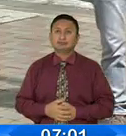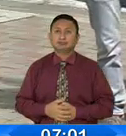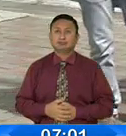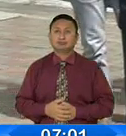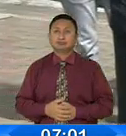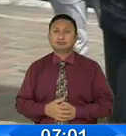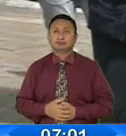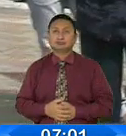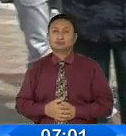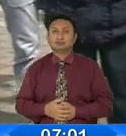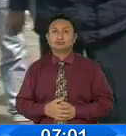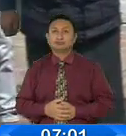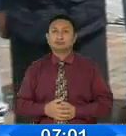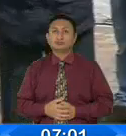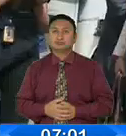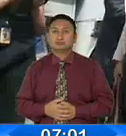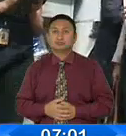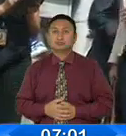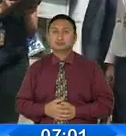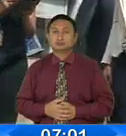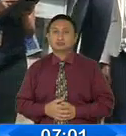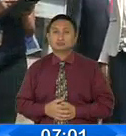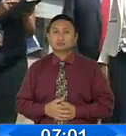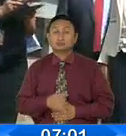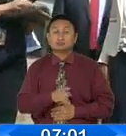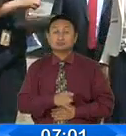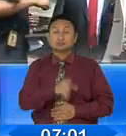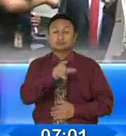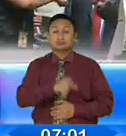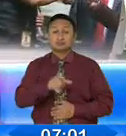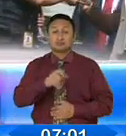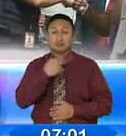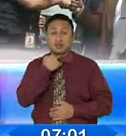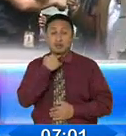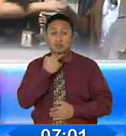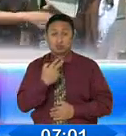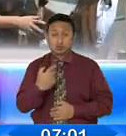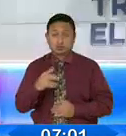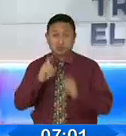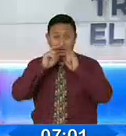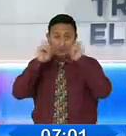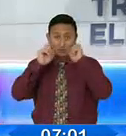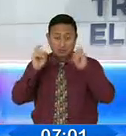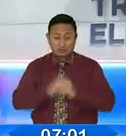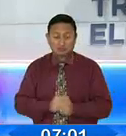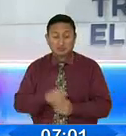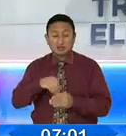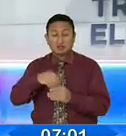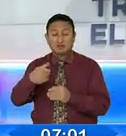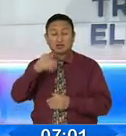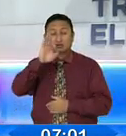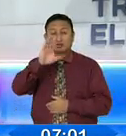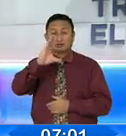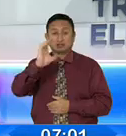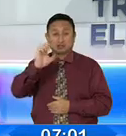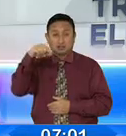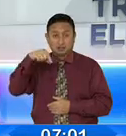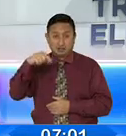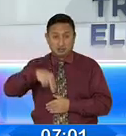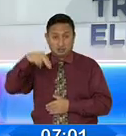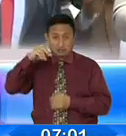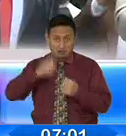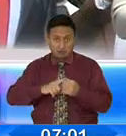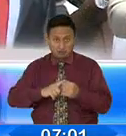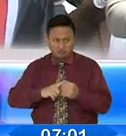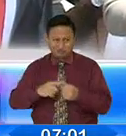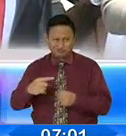¡Quito está de luto! Las voces de malestar se siguen dando cita en los exteriores del Tribunal Contencioso Electoral TCE Norte de Quito,